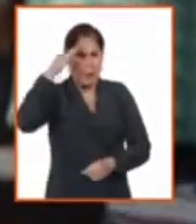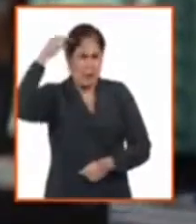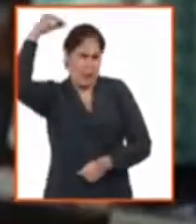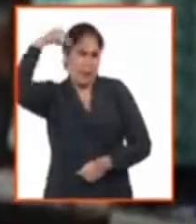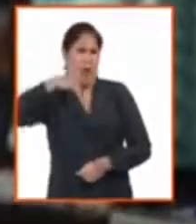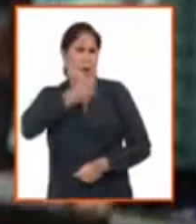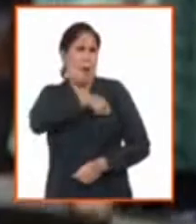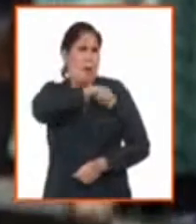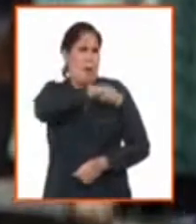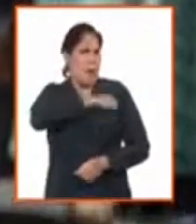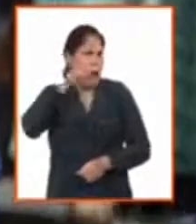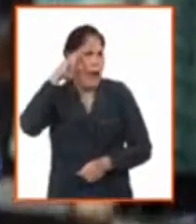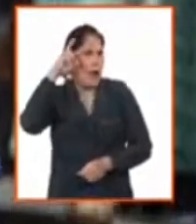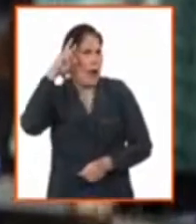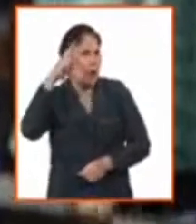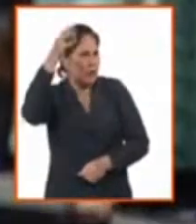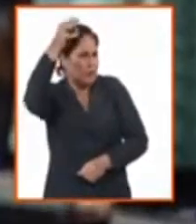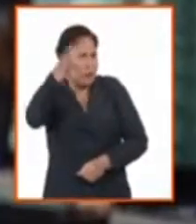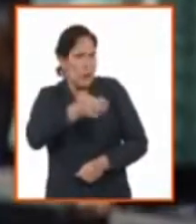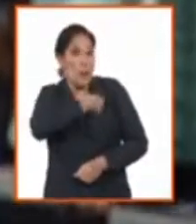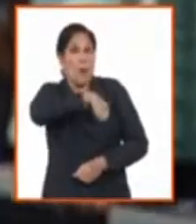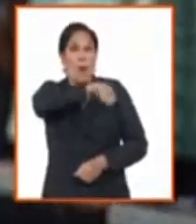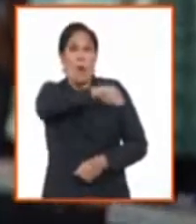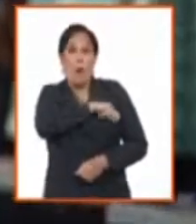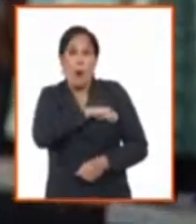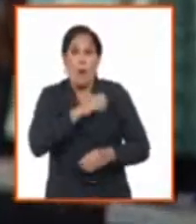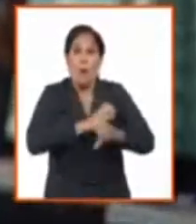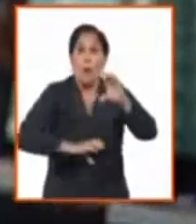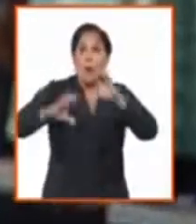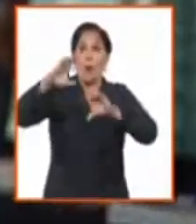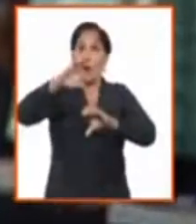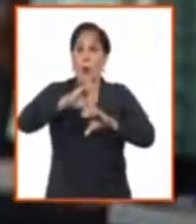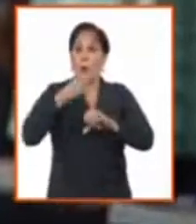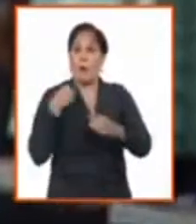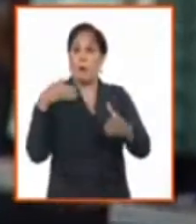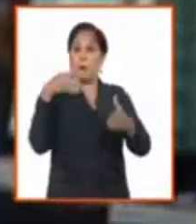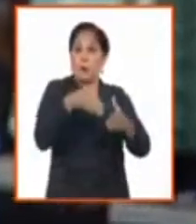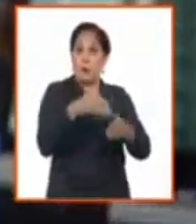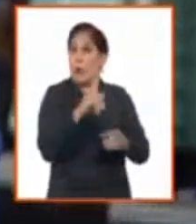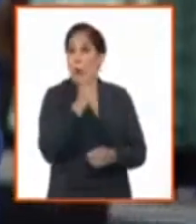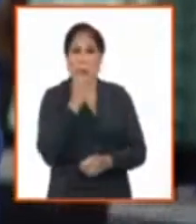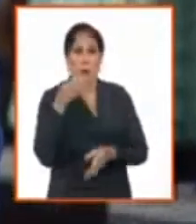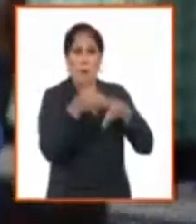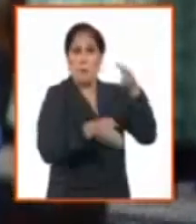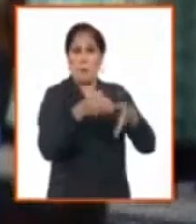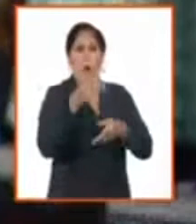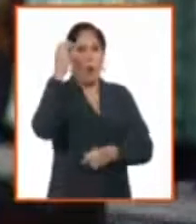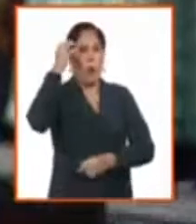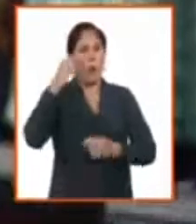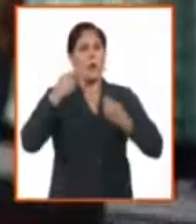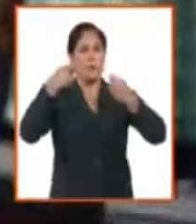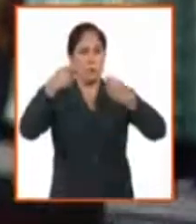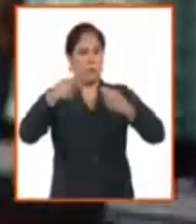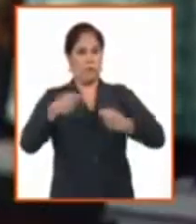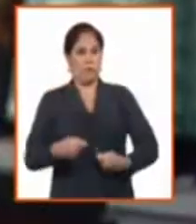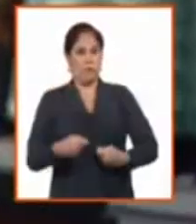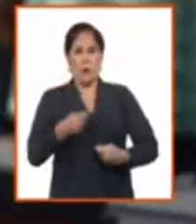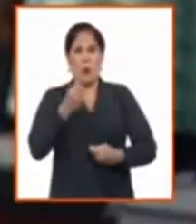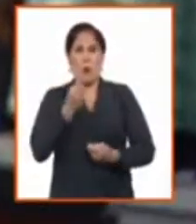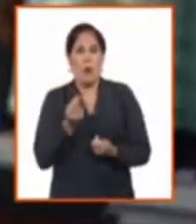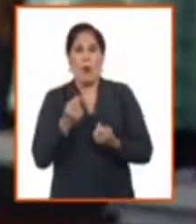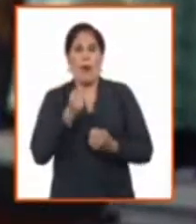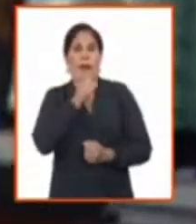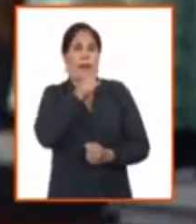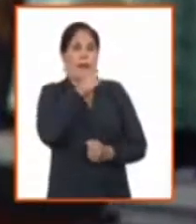pueblos tienen memoria los pueblos que han hecho la cumbre que nos quisieron impedir y también los gobiernos dignos que no se tragaron las